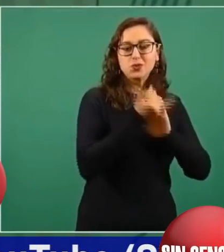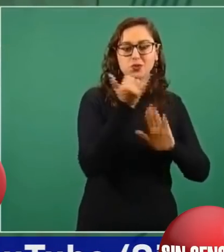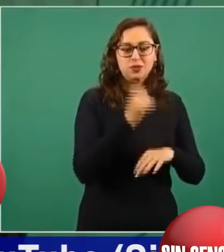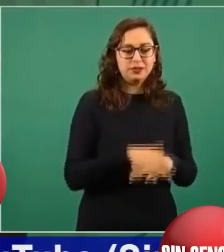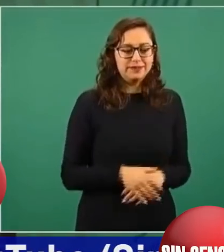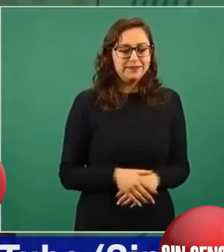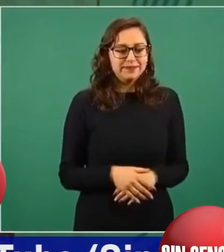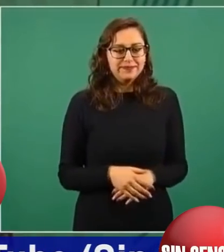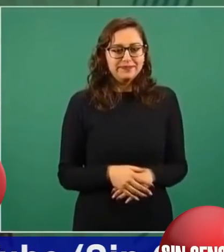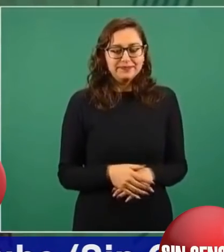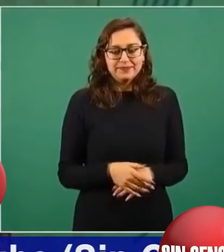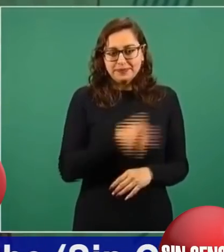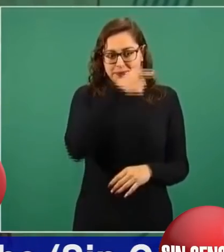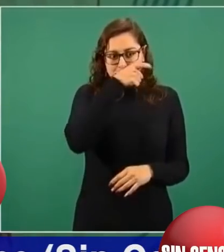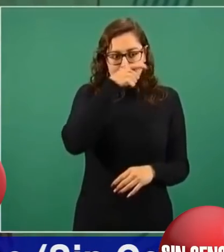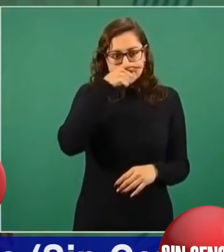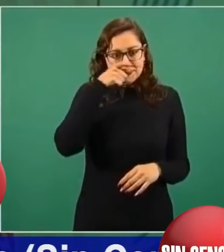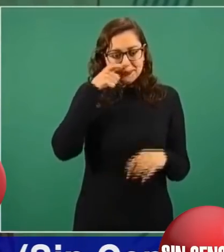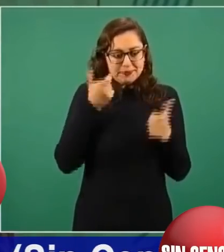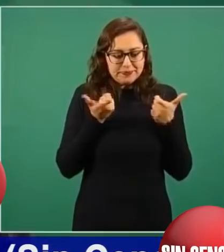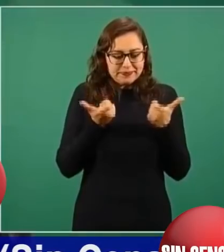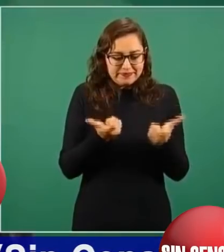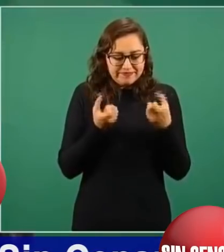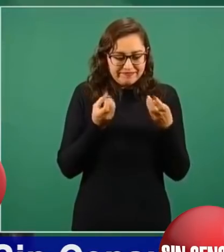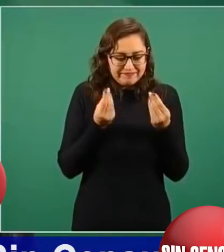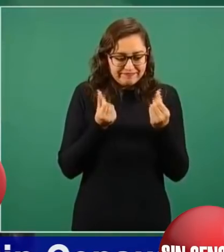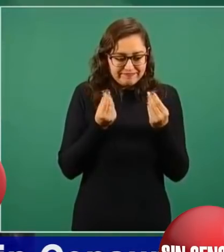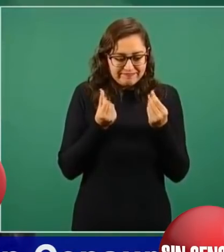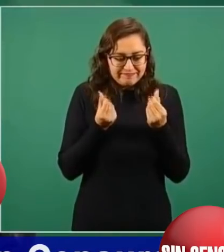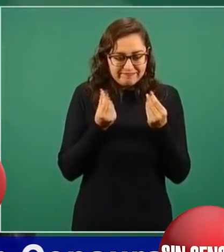hambre de dinero.